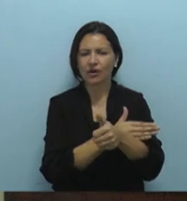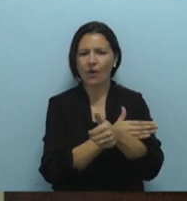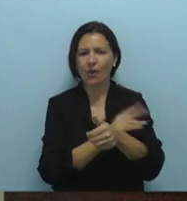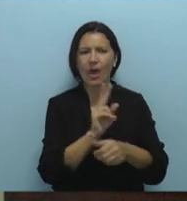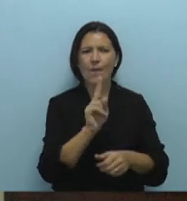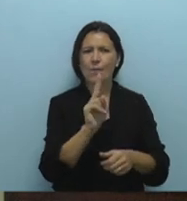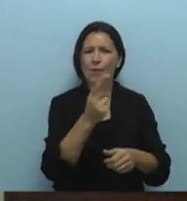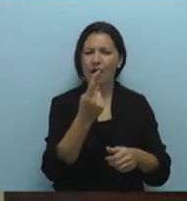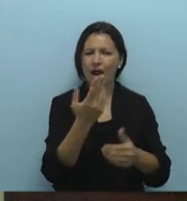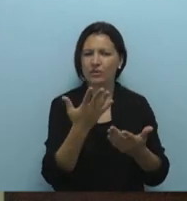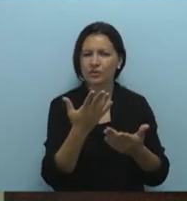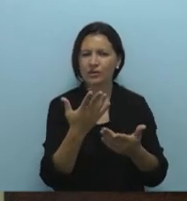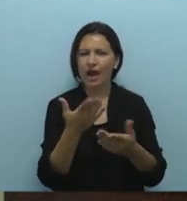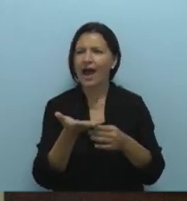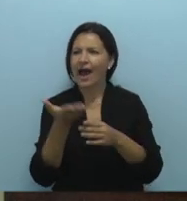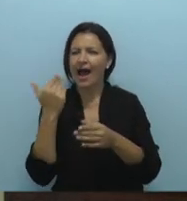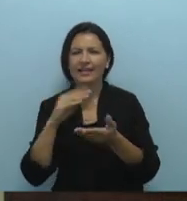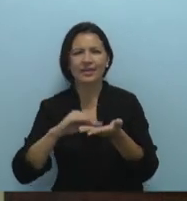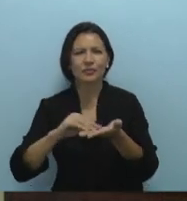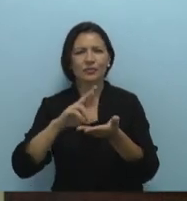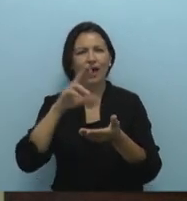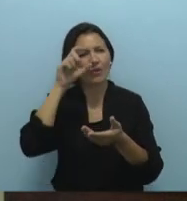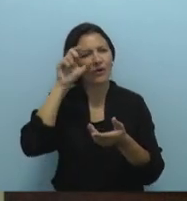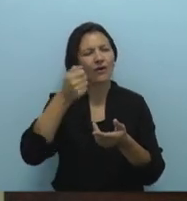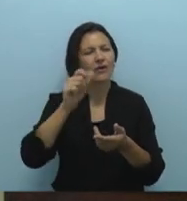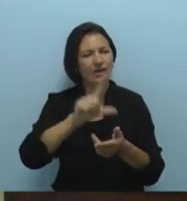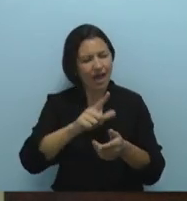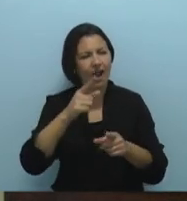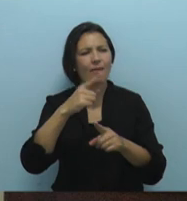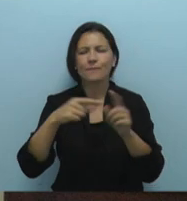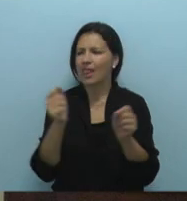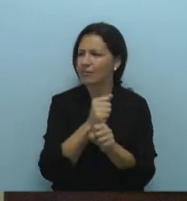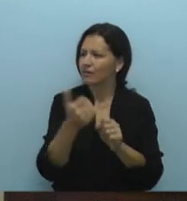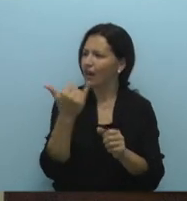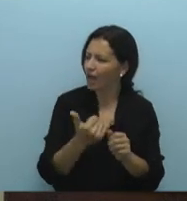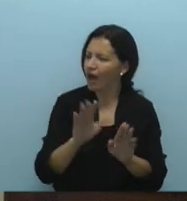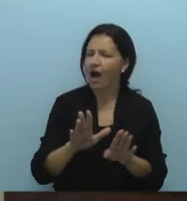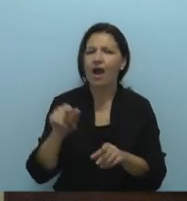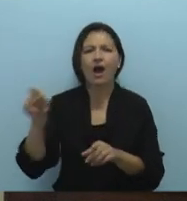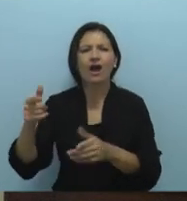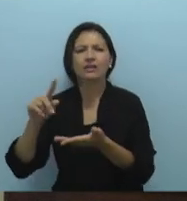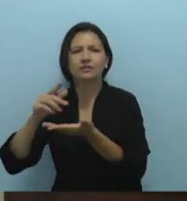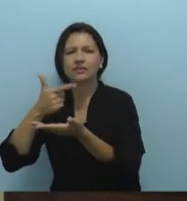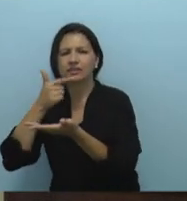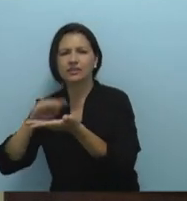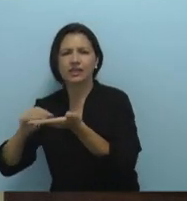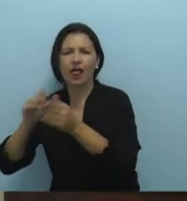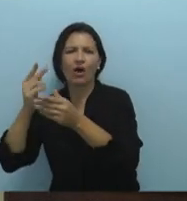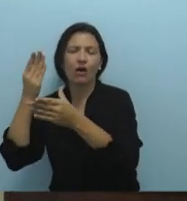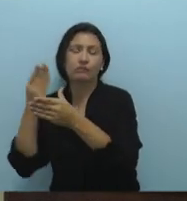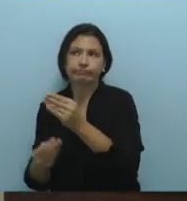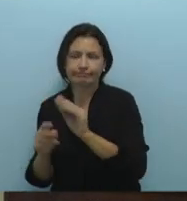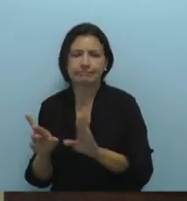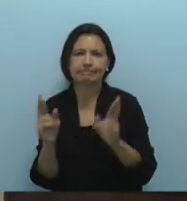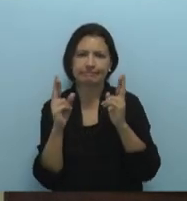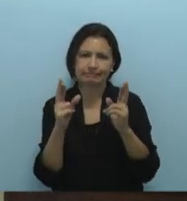si mal no recuerdo, fue el diputado Real que lo había presentado, tuvo media sanción en diputados y caducó en su tratamiento en el Senado, así que esperemos que